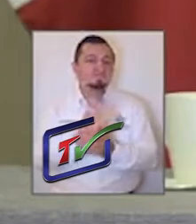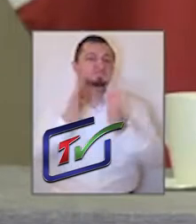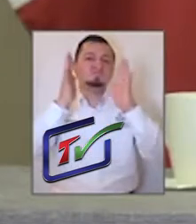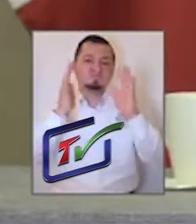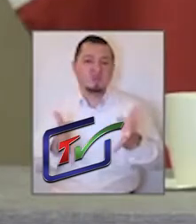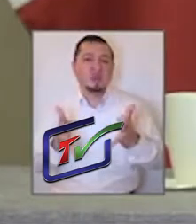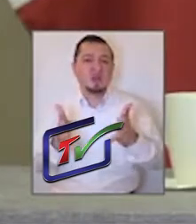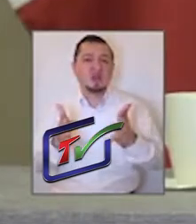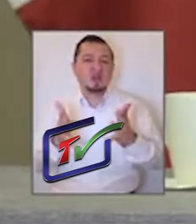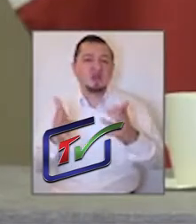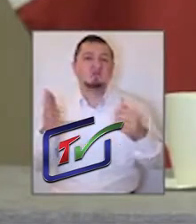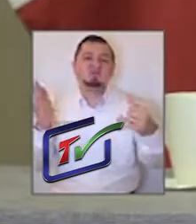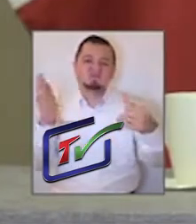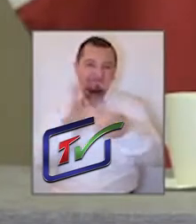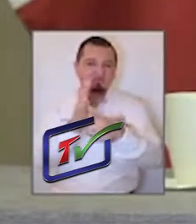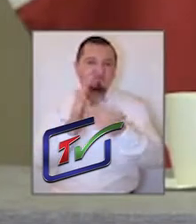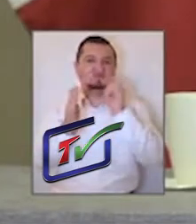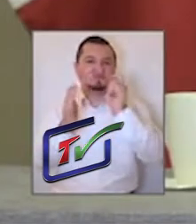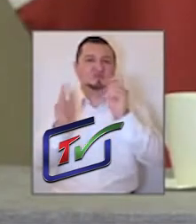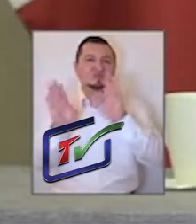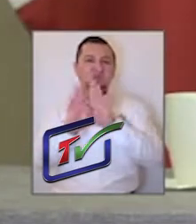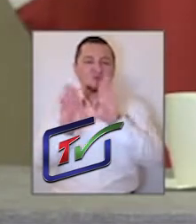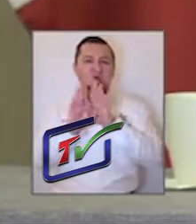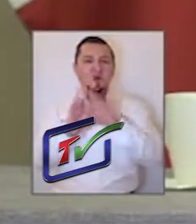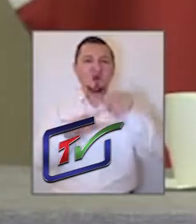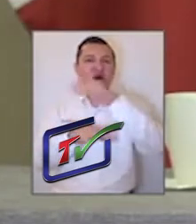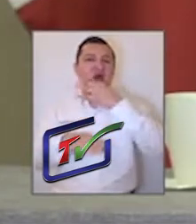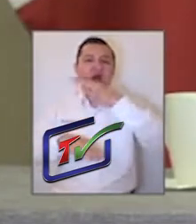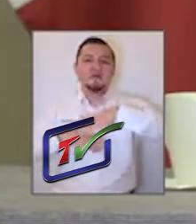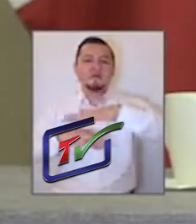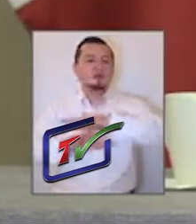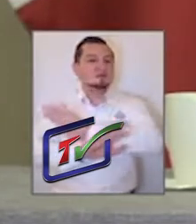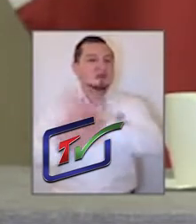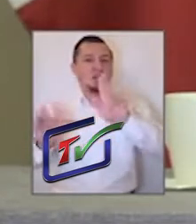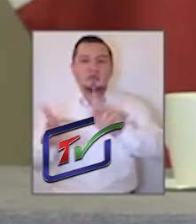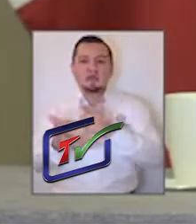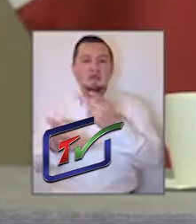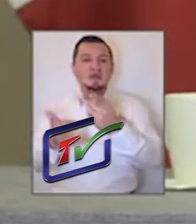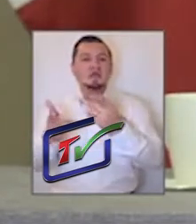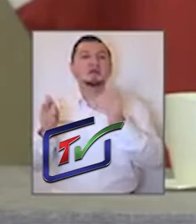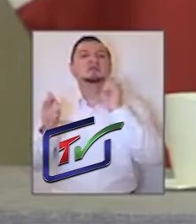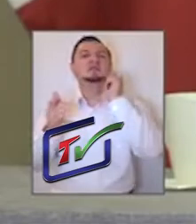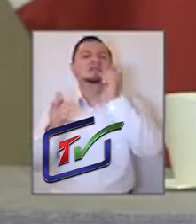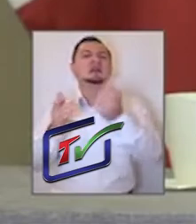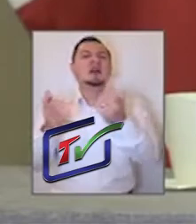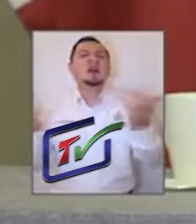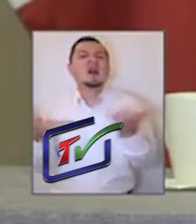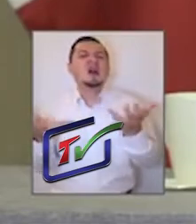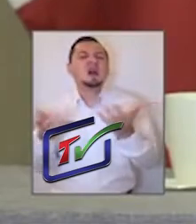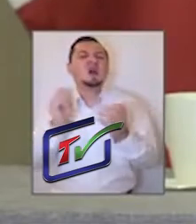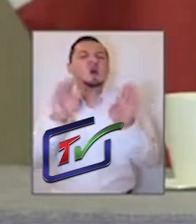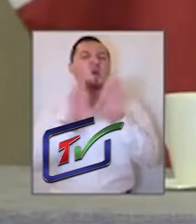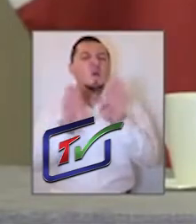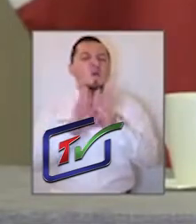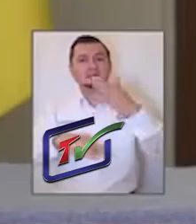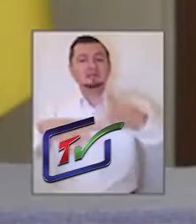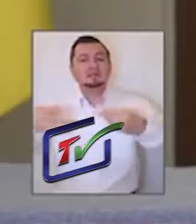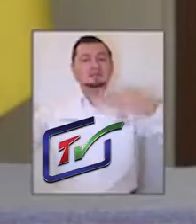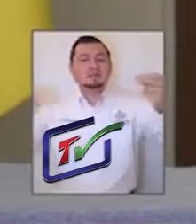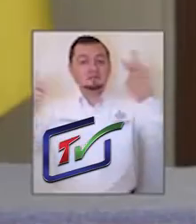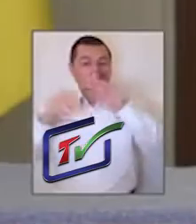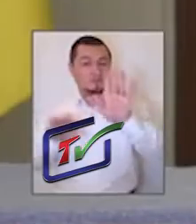de activar este mecanismo, de activar el botón de emergencia que iniciaría su aplicación a partir de este